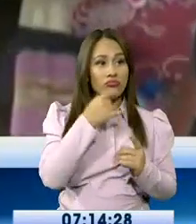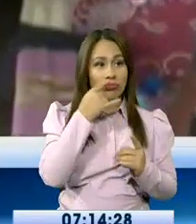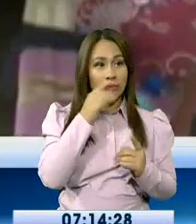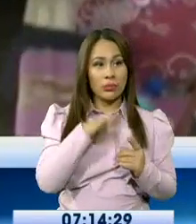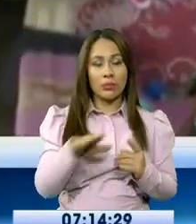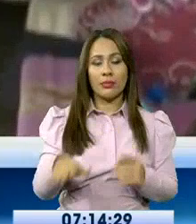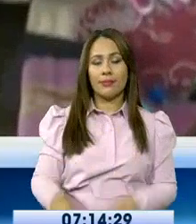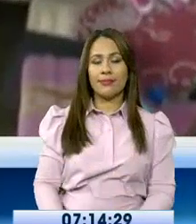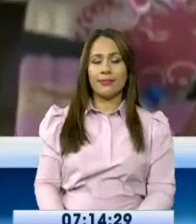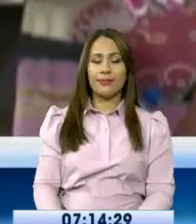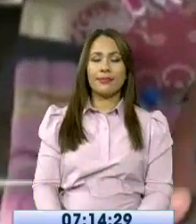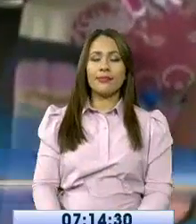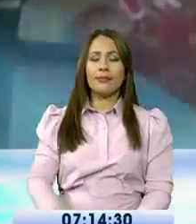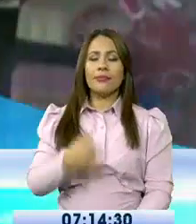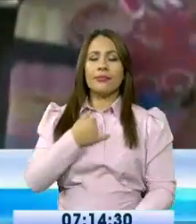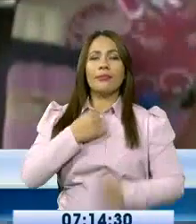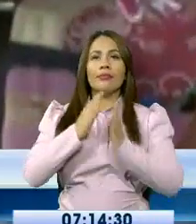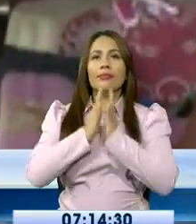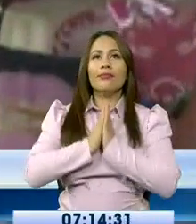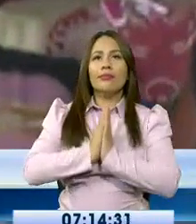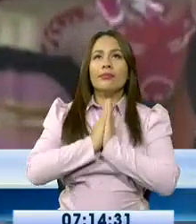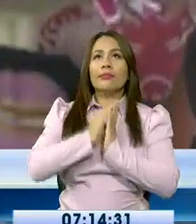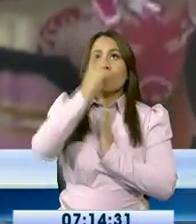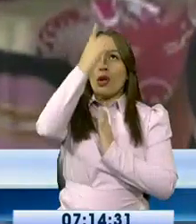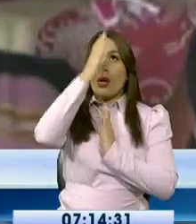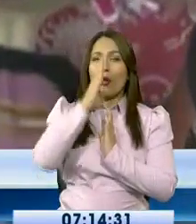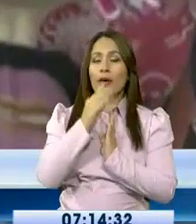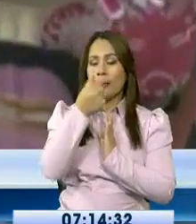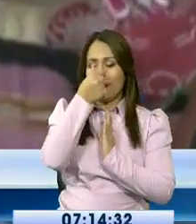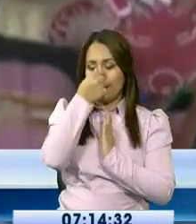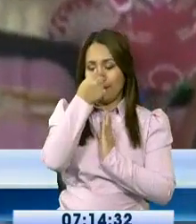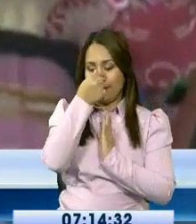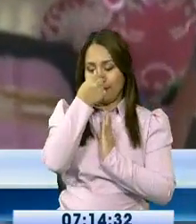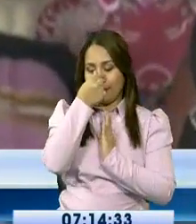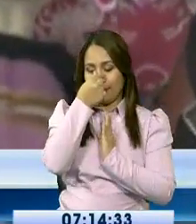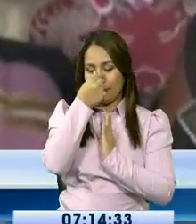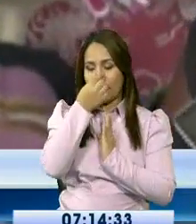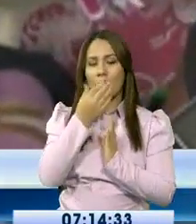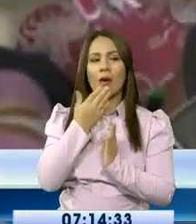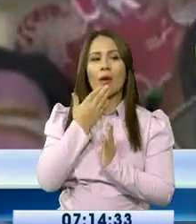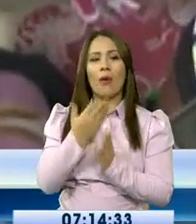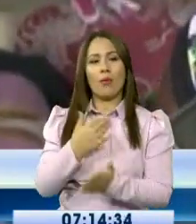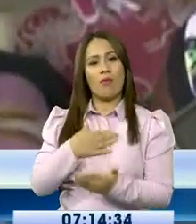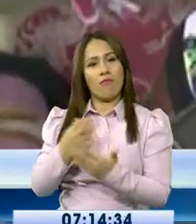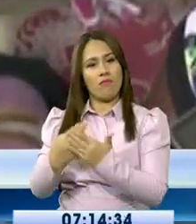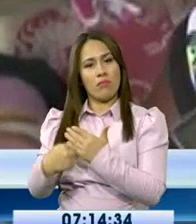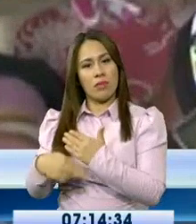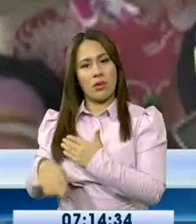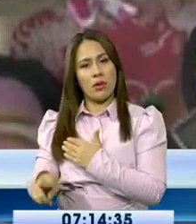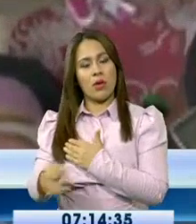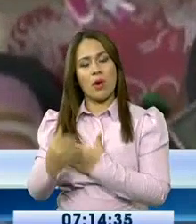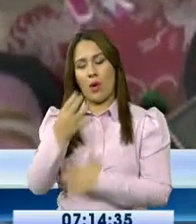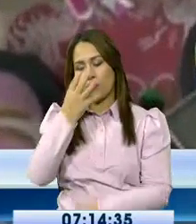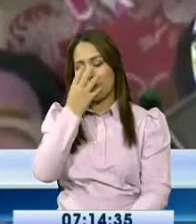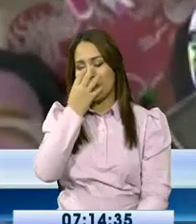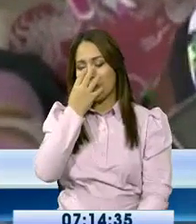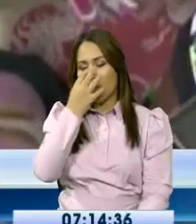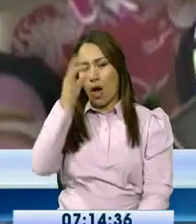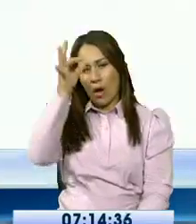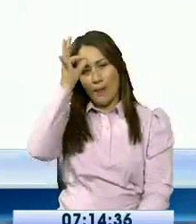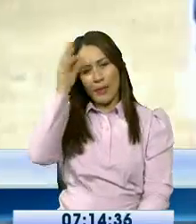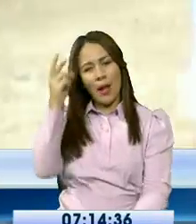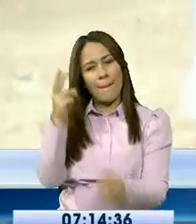pido a Diosito, anda de mi padre, que me lo va a levantar a mí donde está, en la vida y la